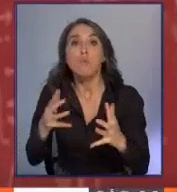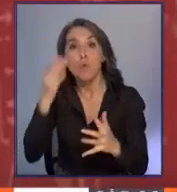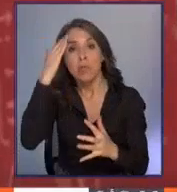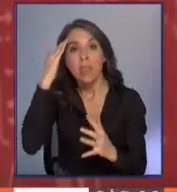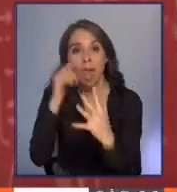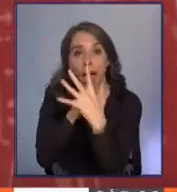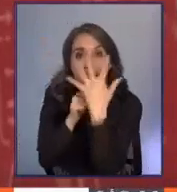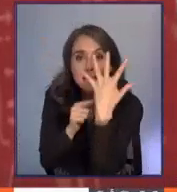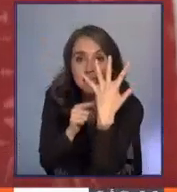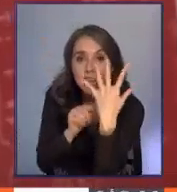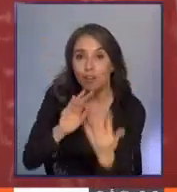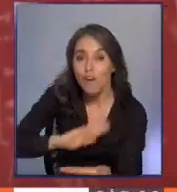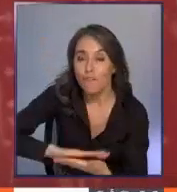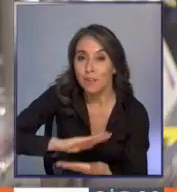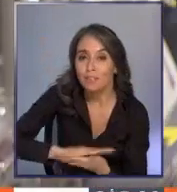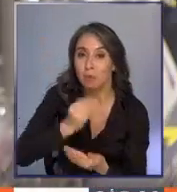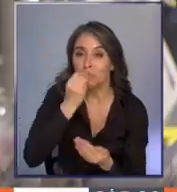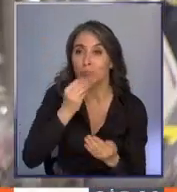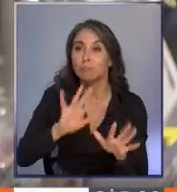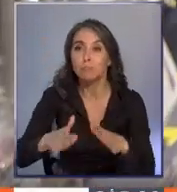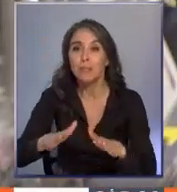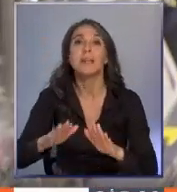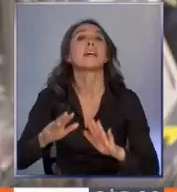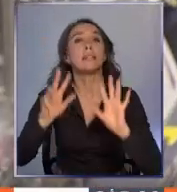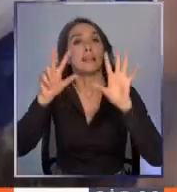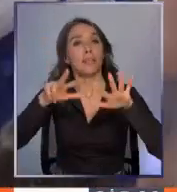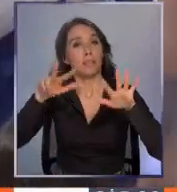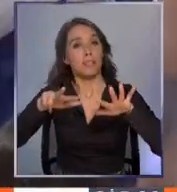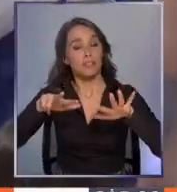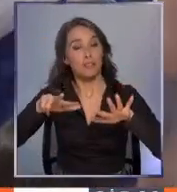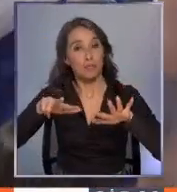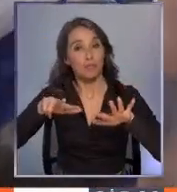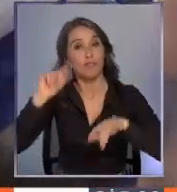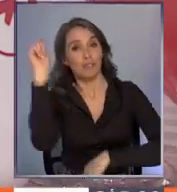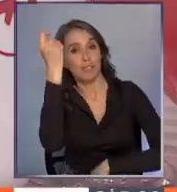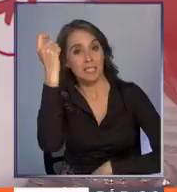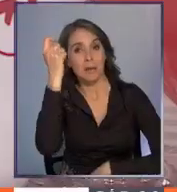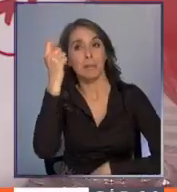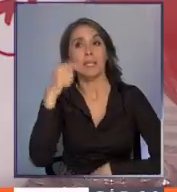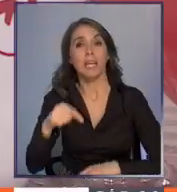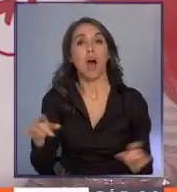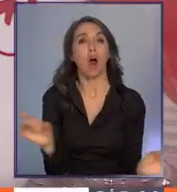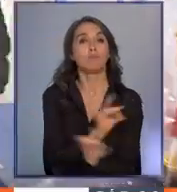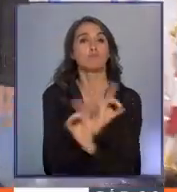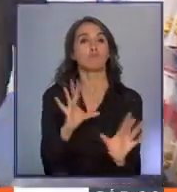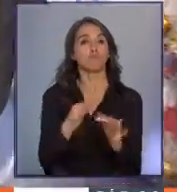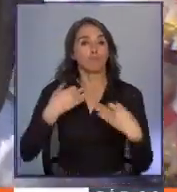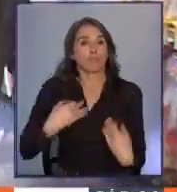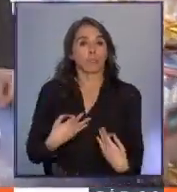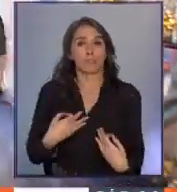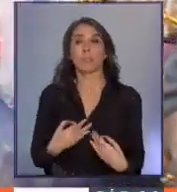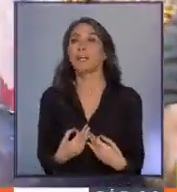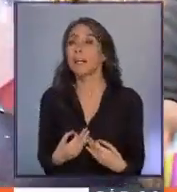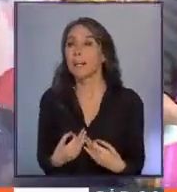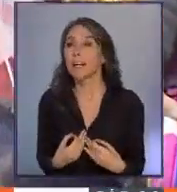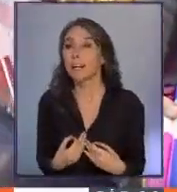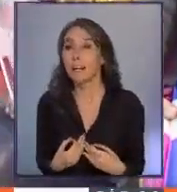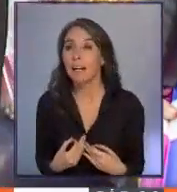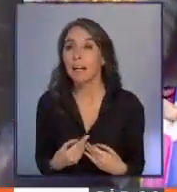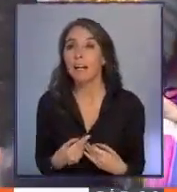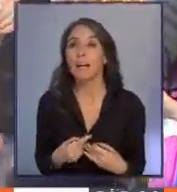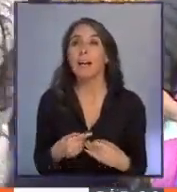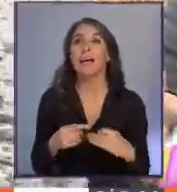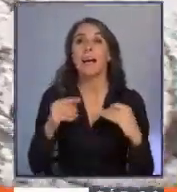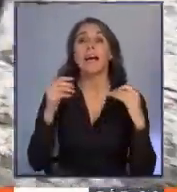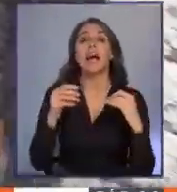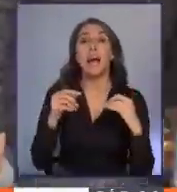y asado. Festividad dieciochera para la que desde ya nos estamos engalanando. Adornamos el parrón